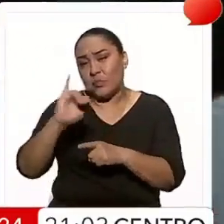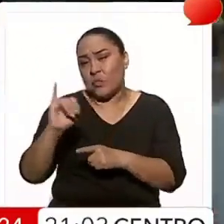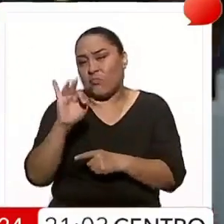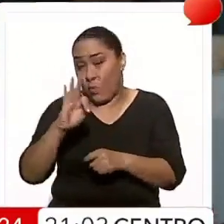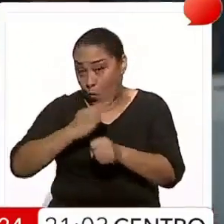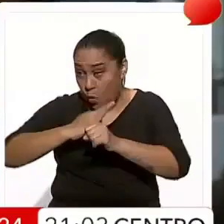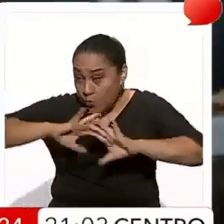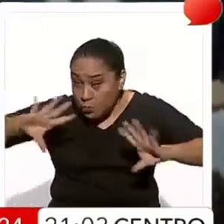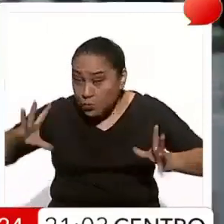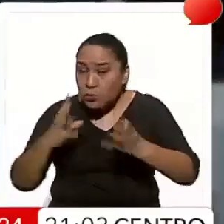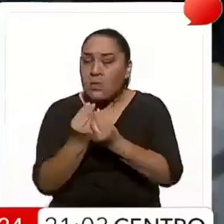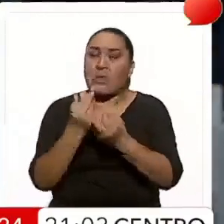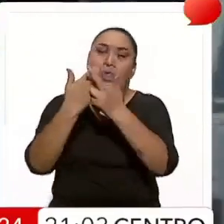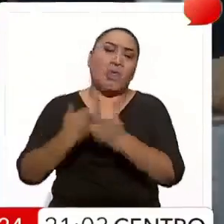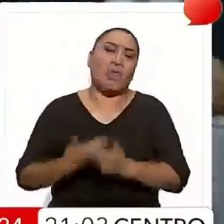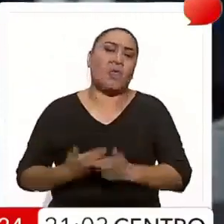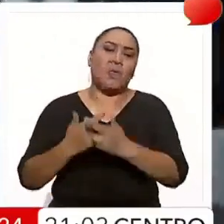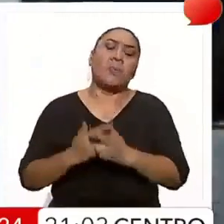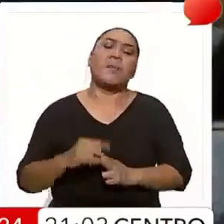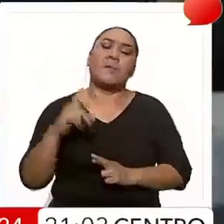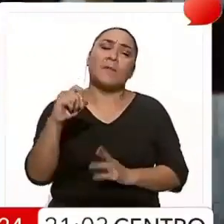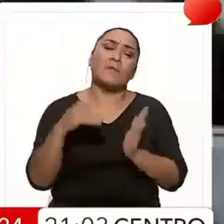más de 20.000 millones de pesos.